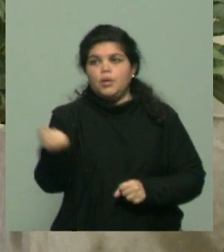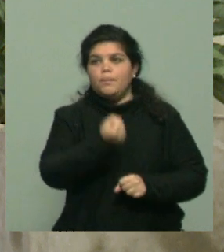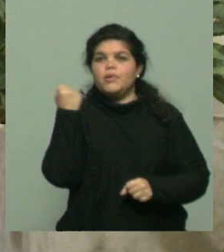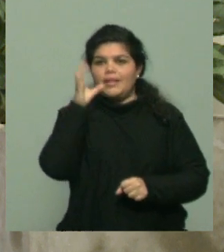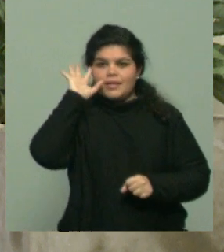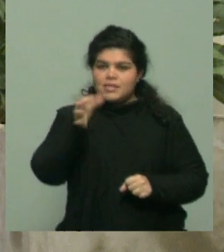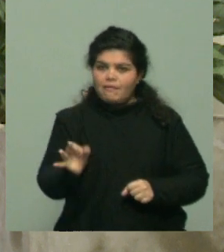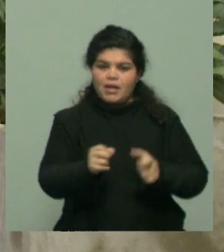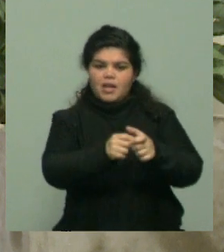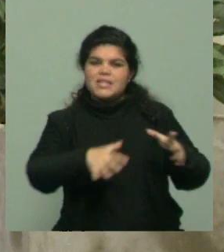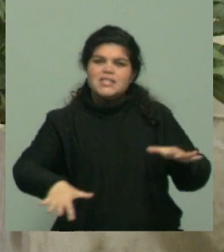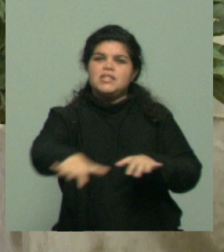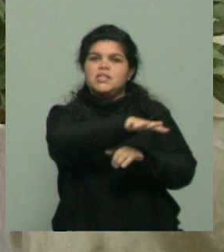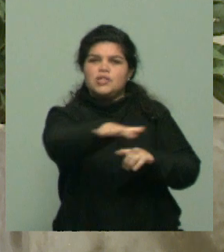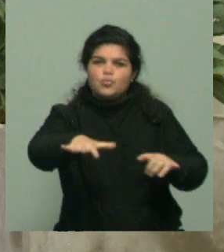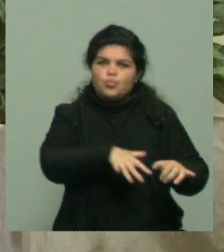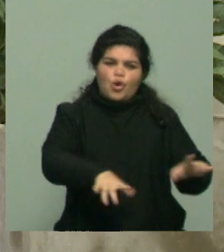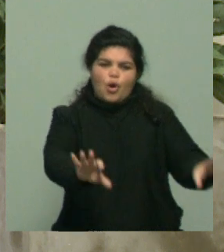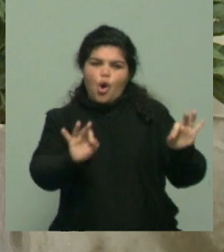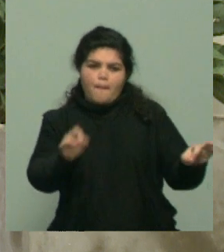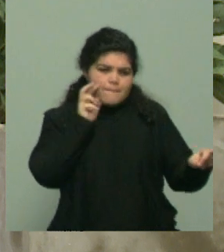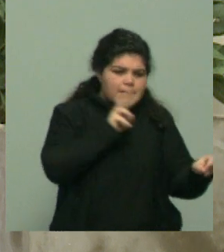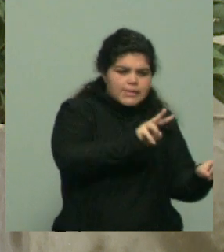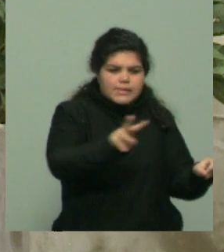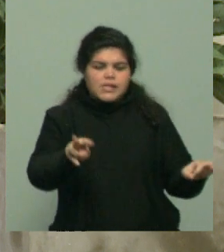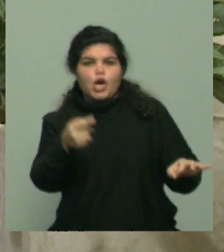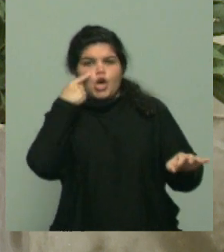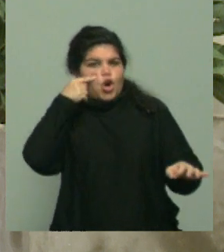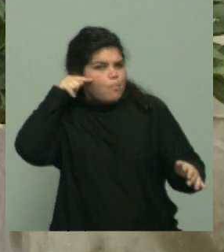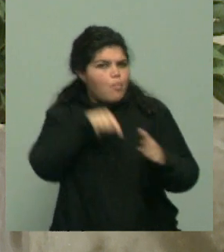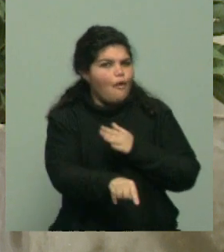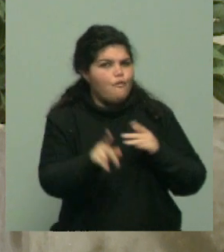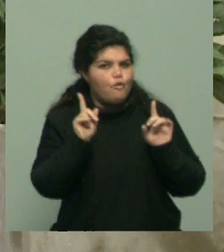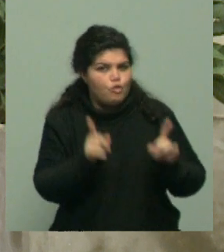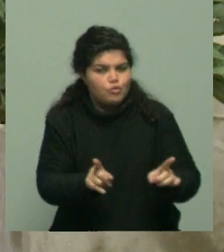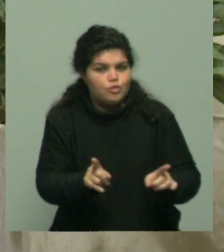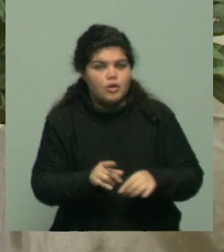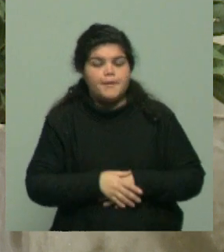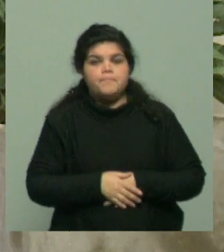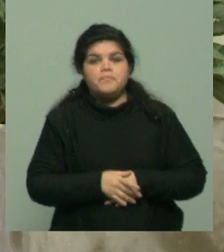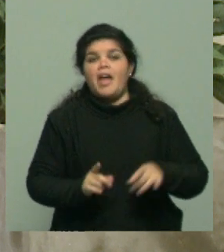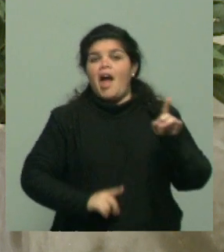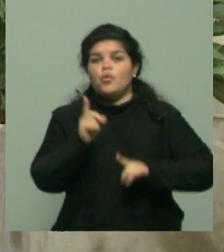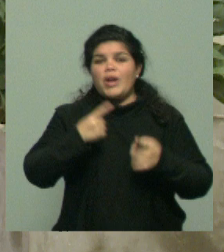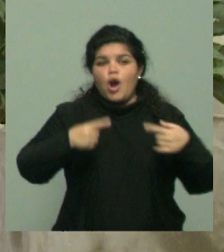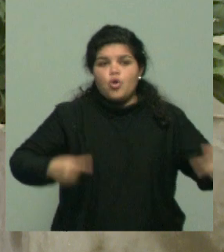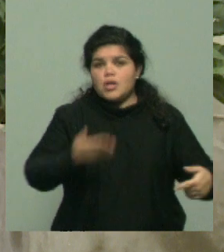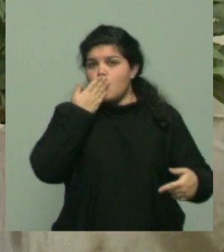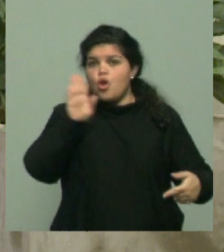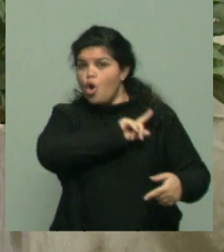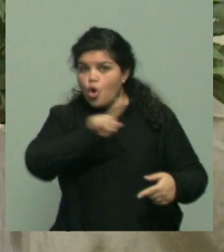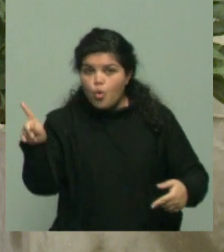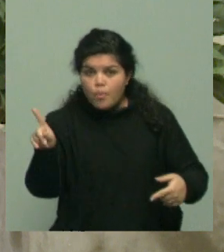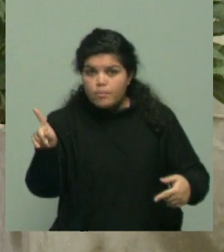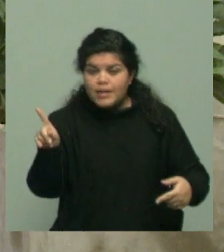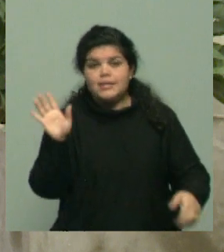más amplia y darse cuenta que a veces muchos de los incumplimientos que se dan también se generan por esto de la alta